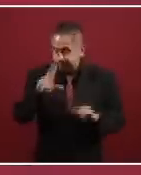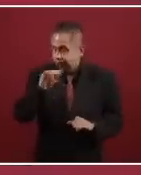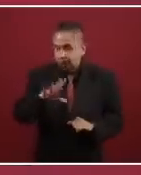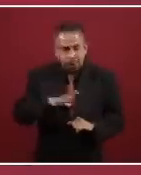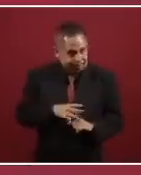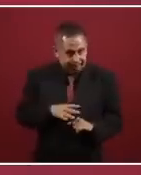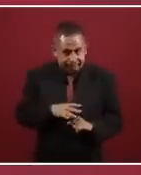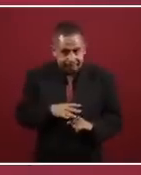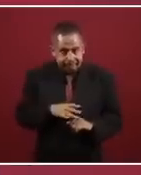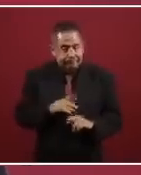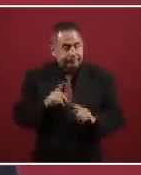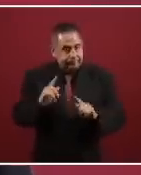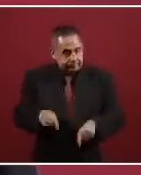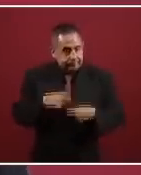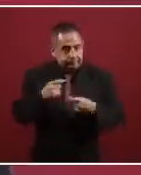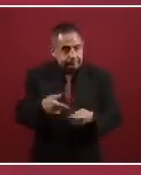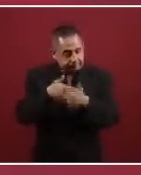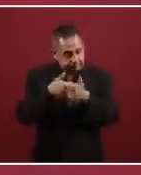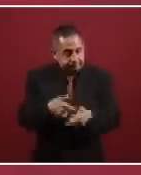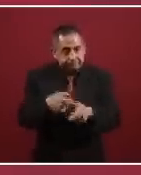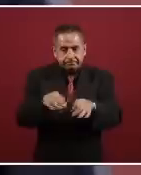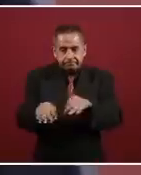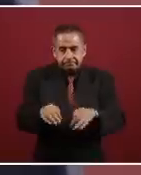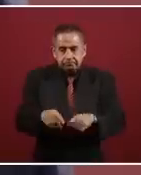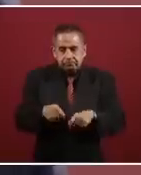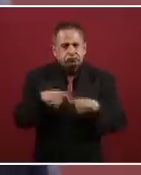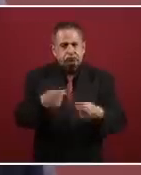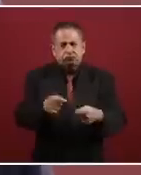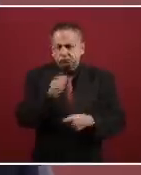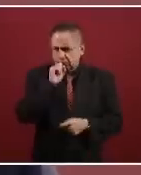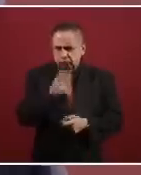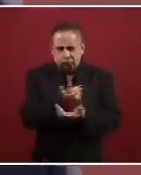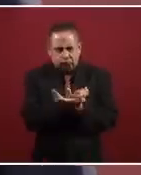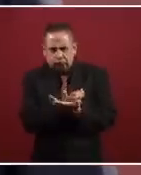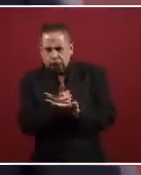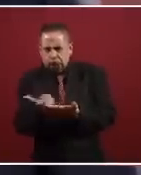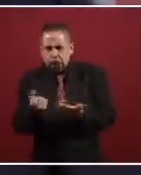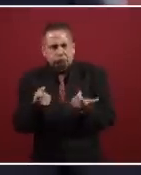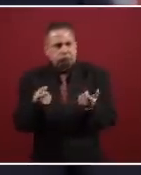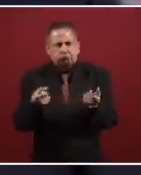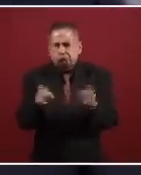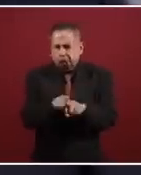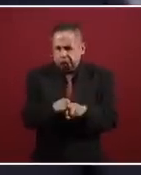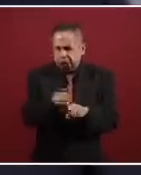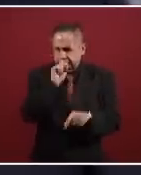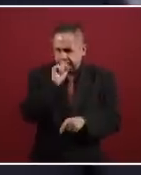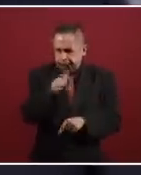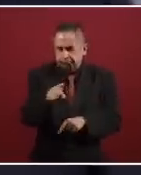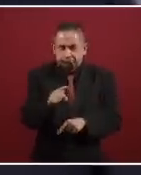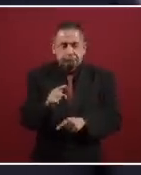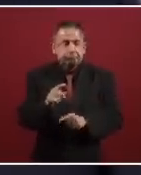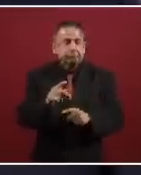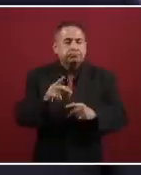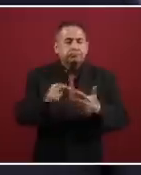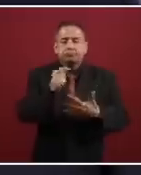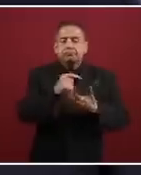que van a tener sus mismos sueldos, sus mismas